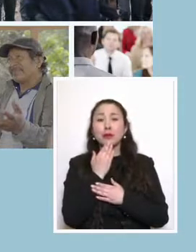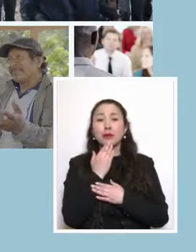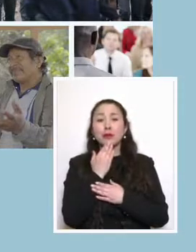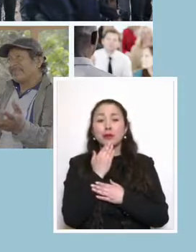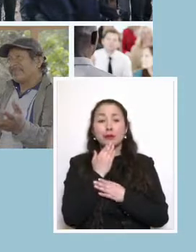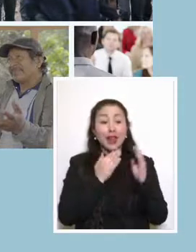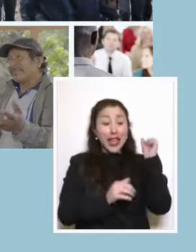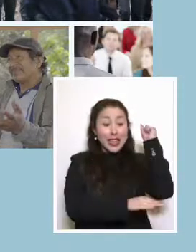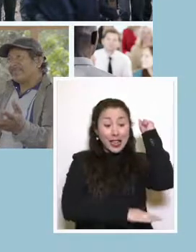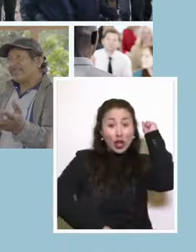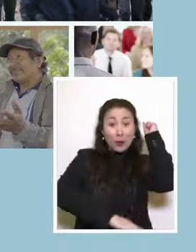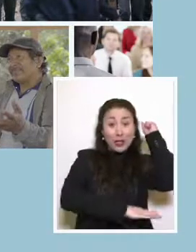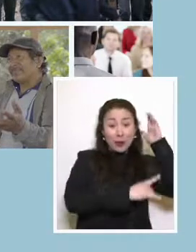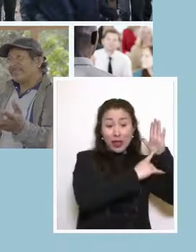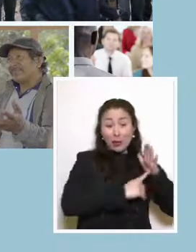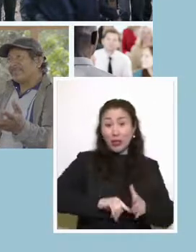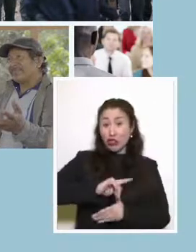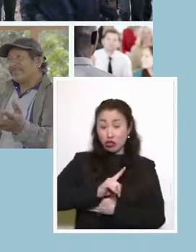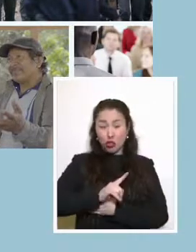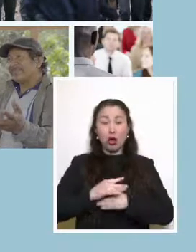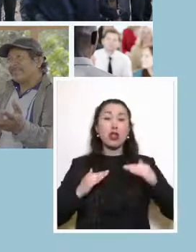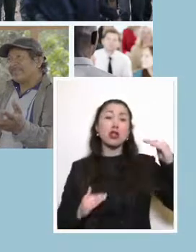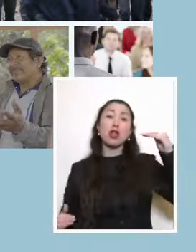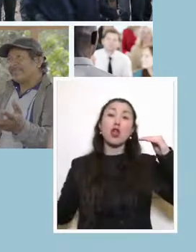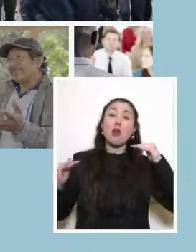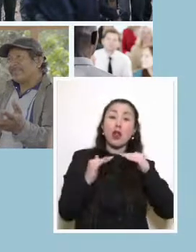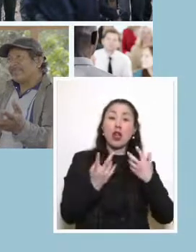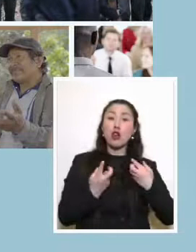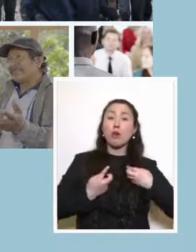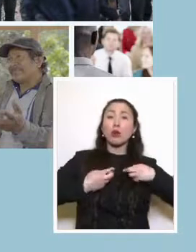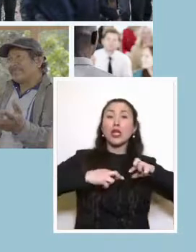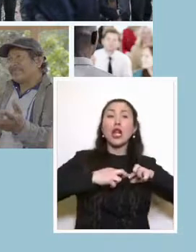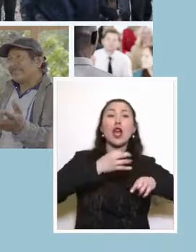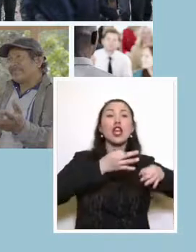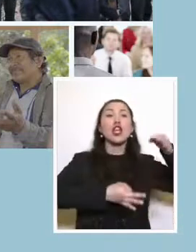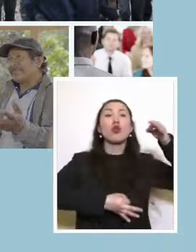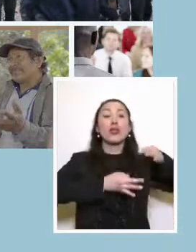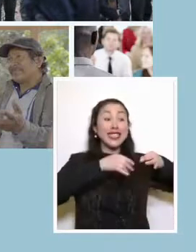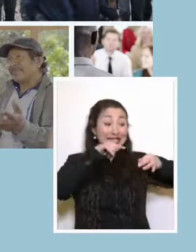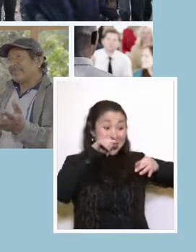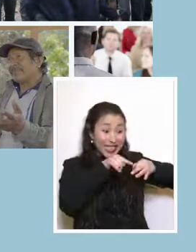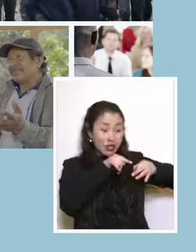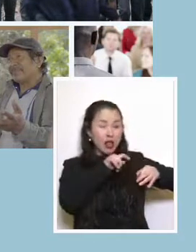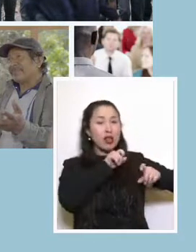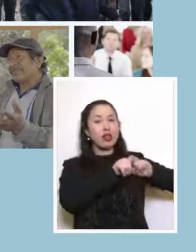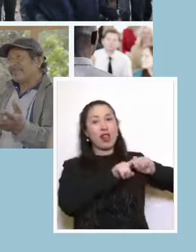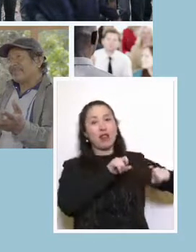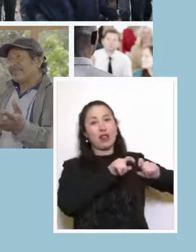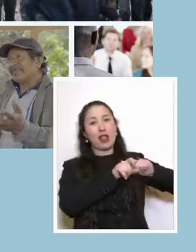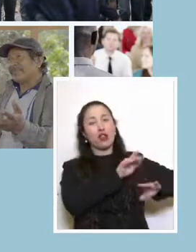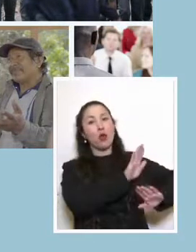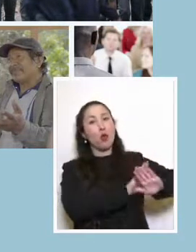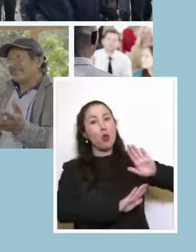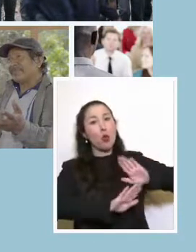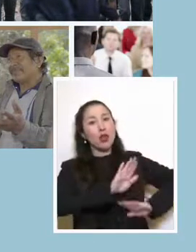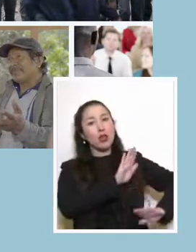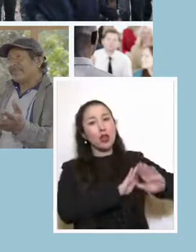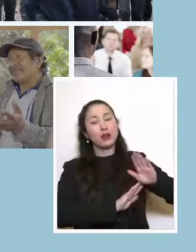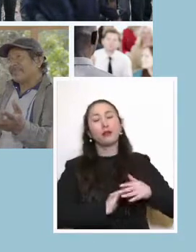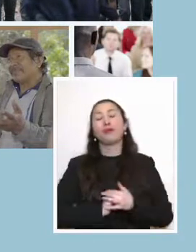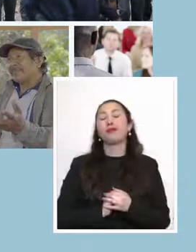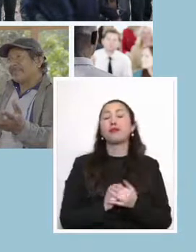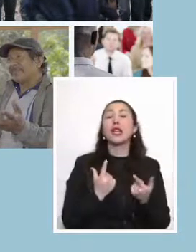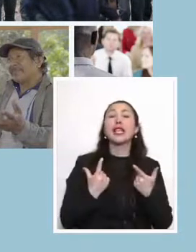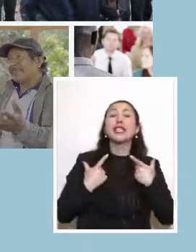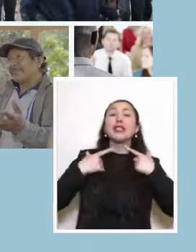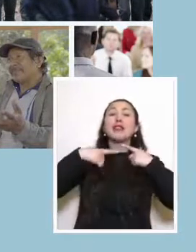principios de no discriminación, igualdad de oportunidades y justicia social. Resalta